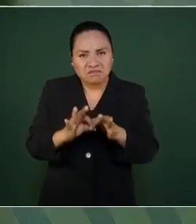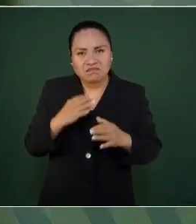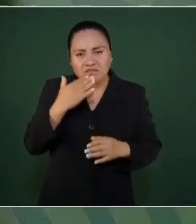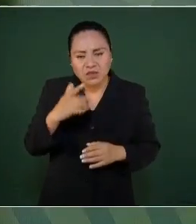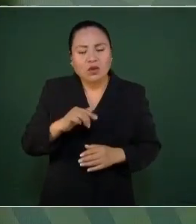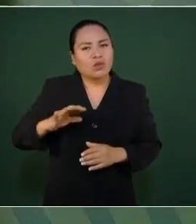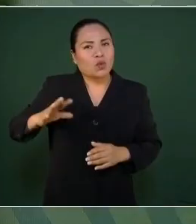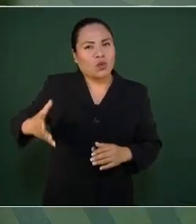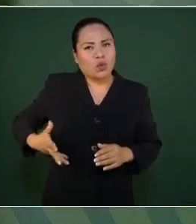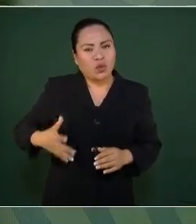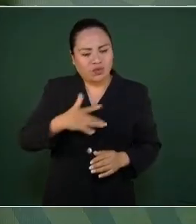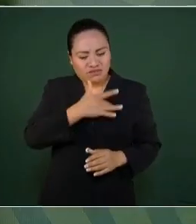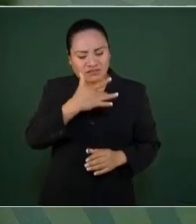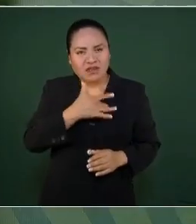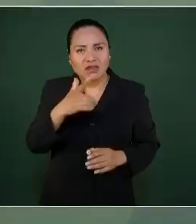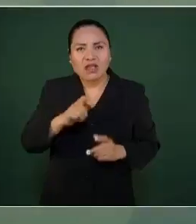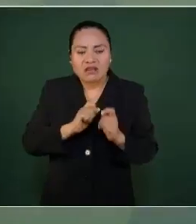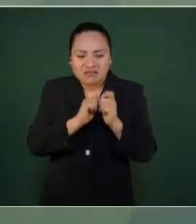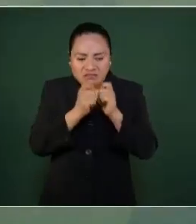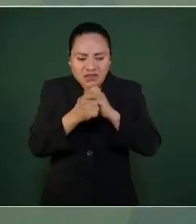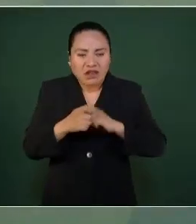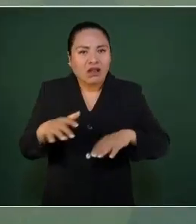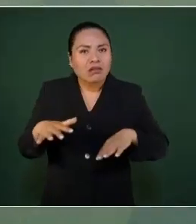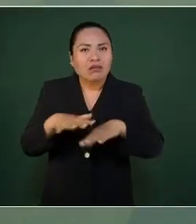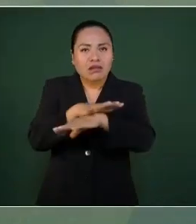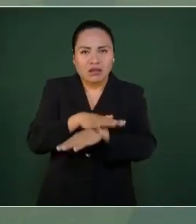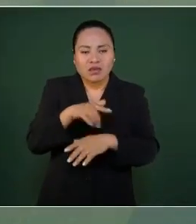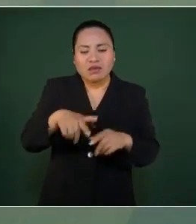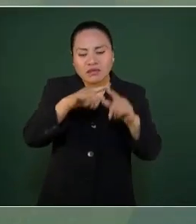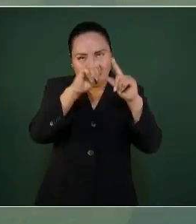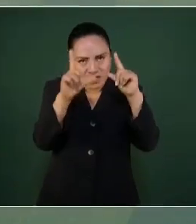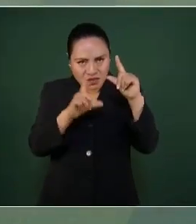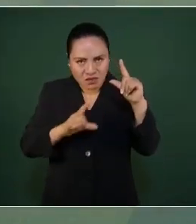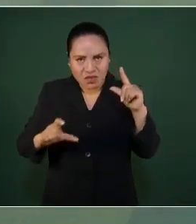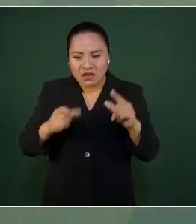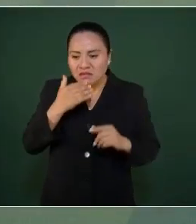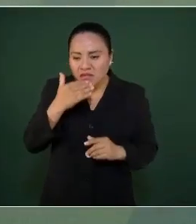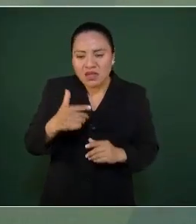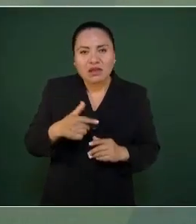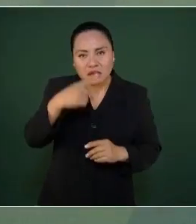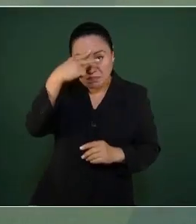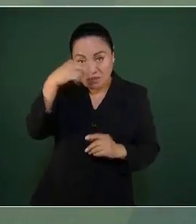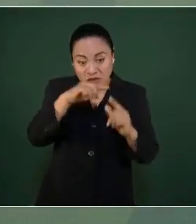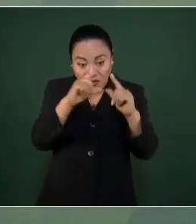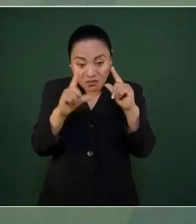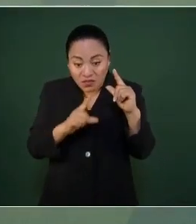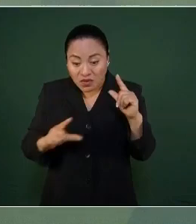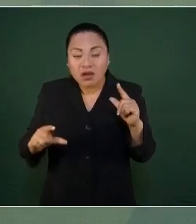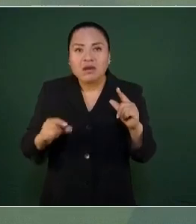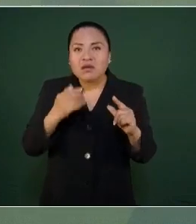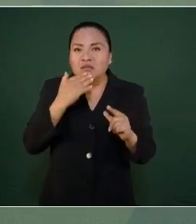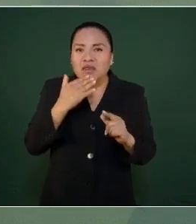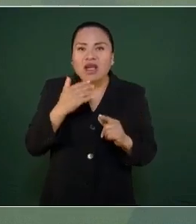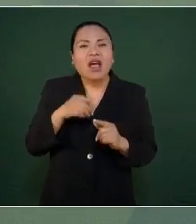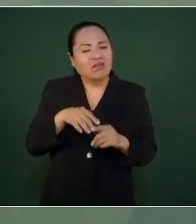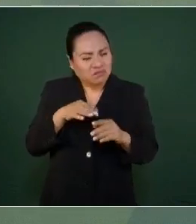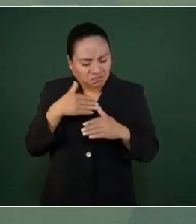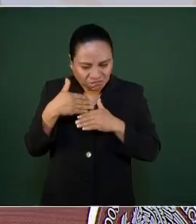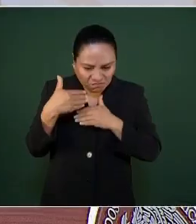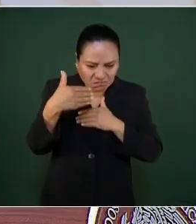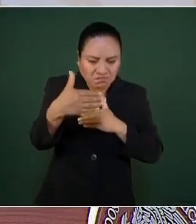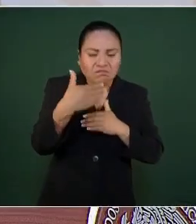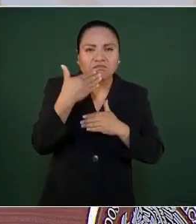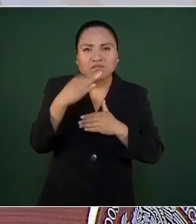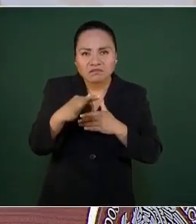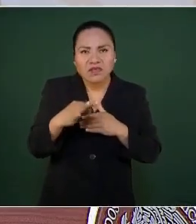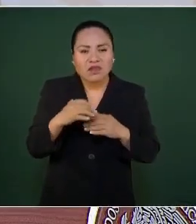el movimiento de transformación nacional y nos legará un país menos injusto y